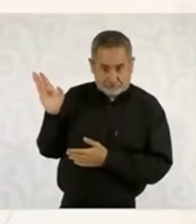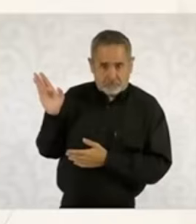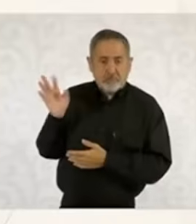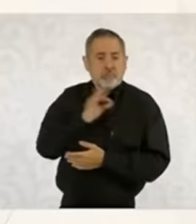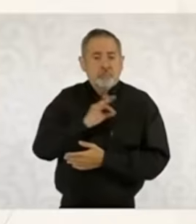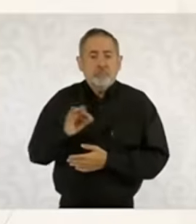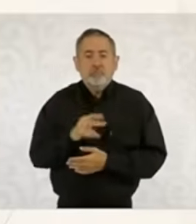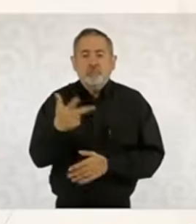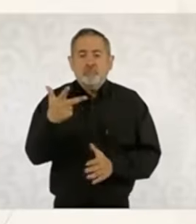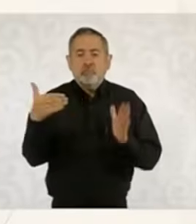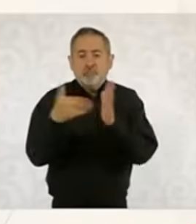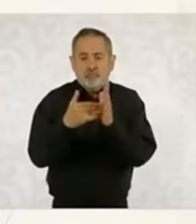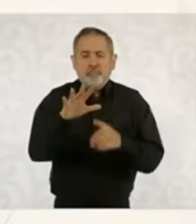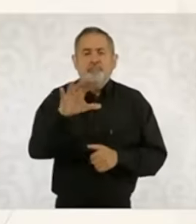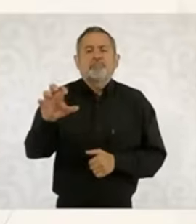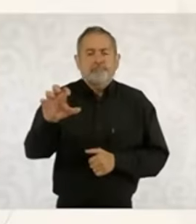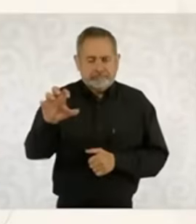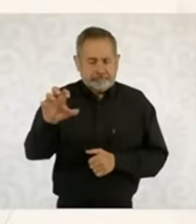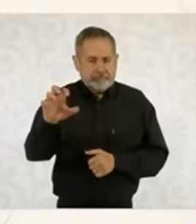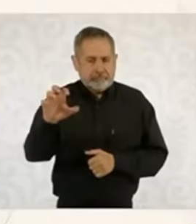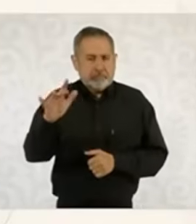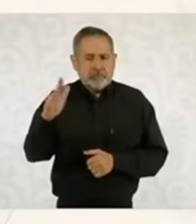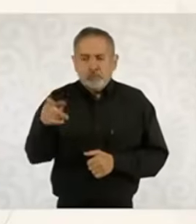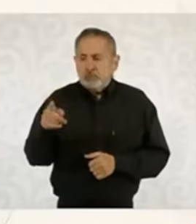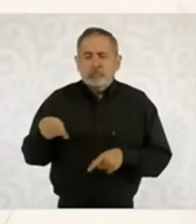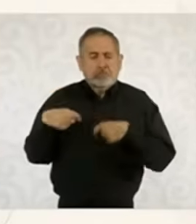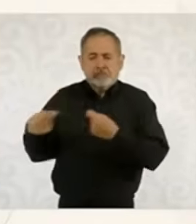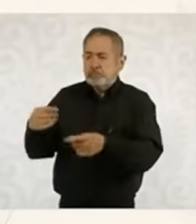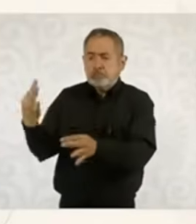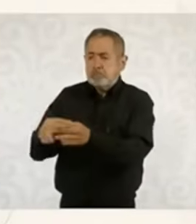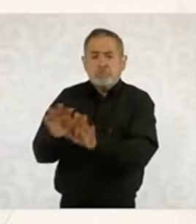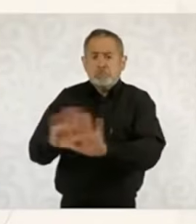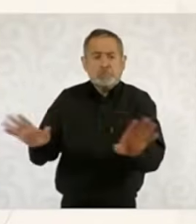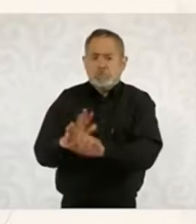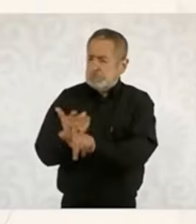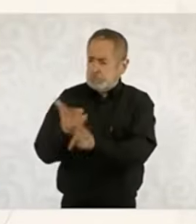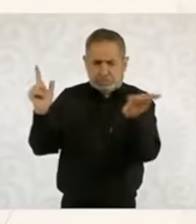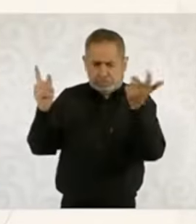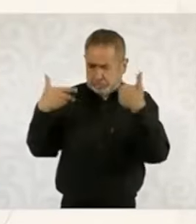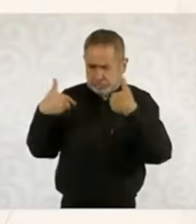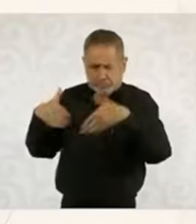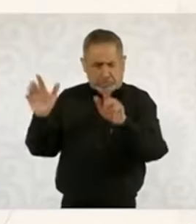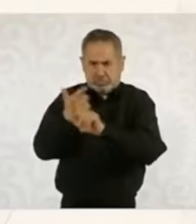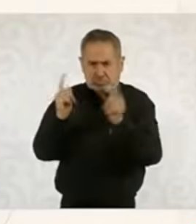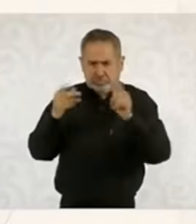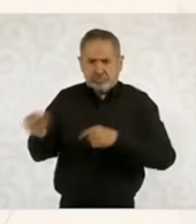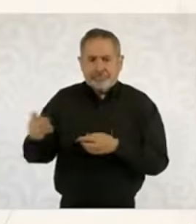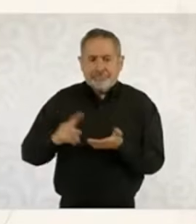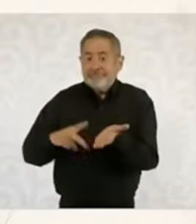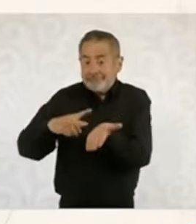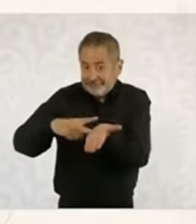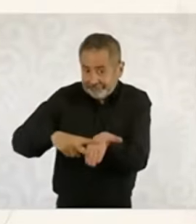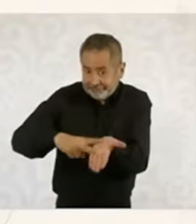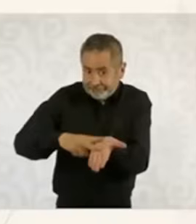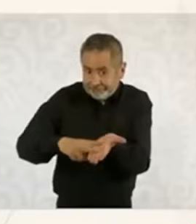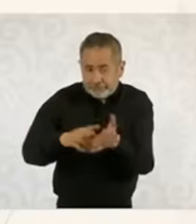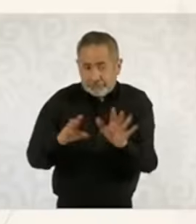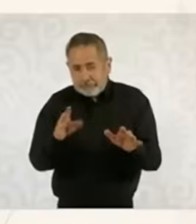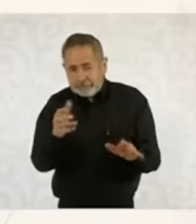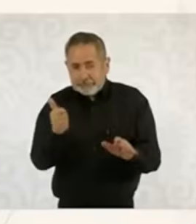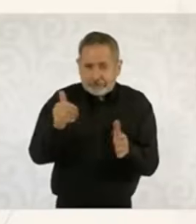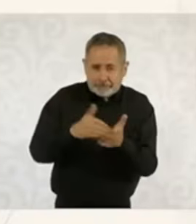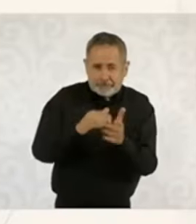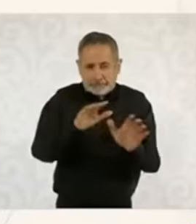de 8,550 hipotecas liberadas. Las que están en verde, entre